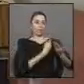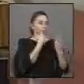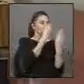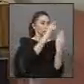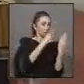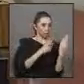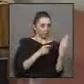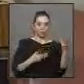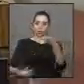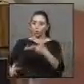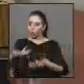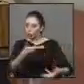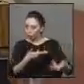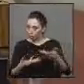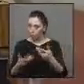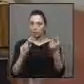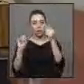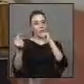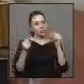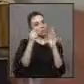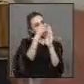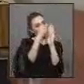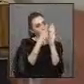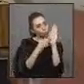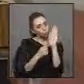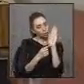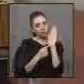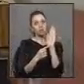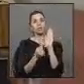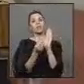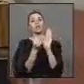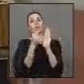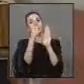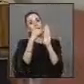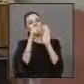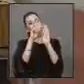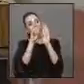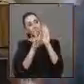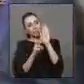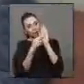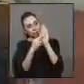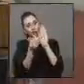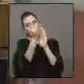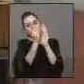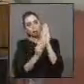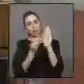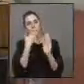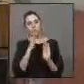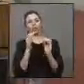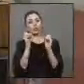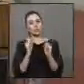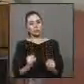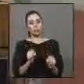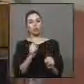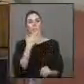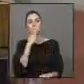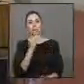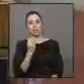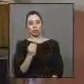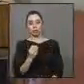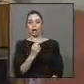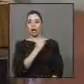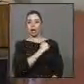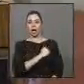compartirla, discutirla participativamente y haberla mejorado en aquellos puntos que estoy seguro que son mejorables. En